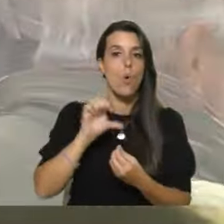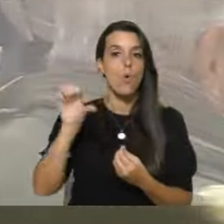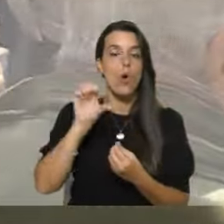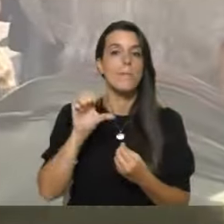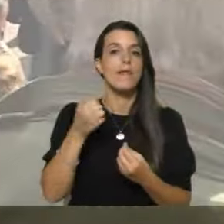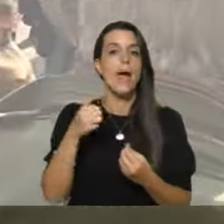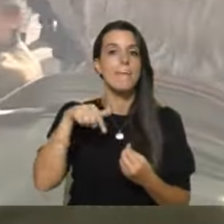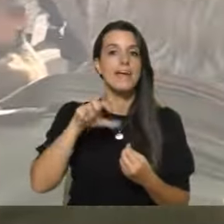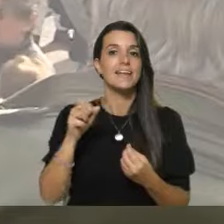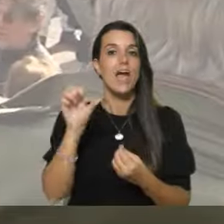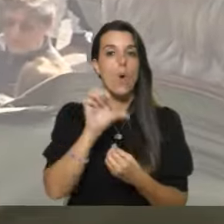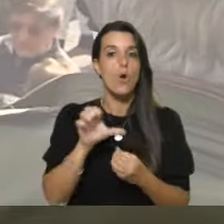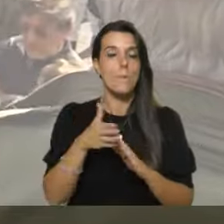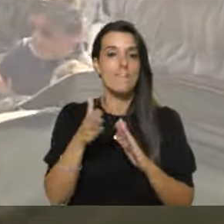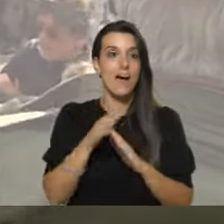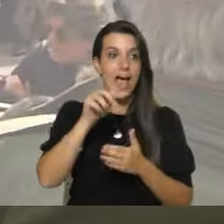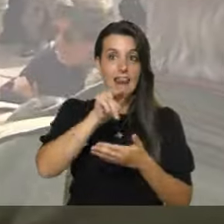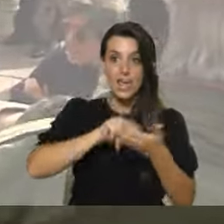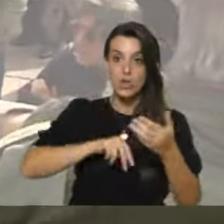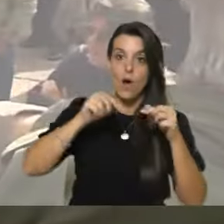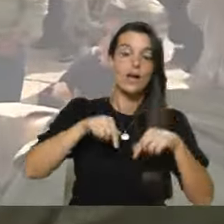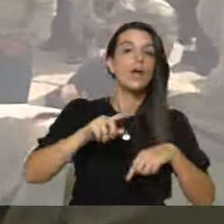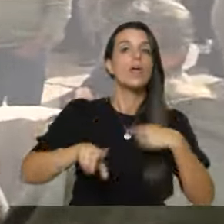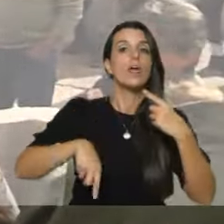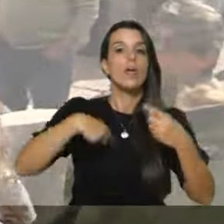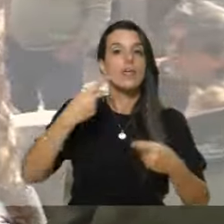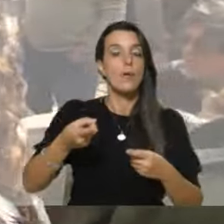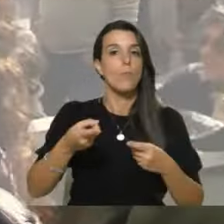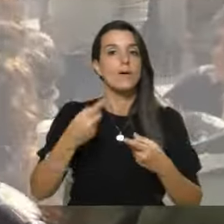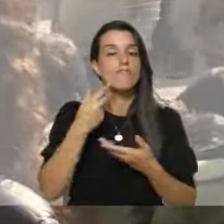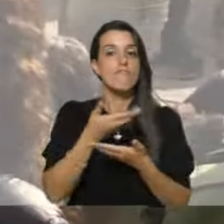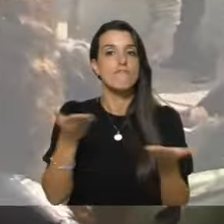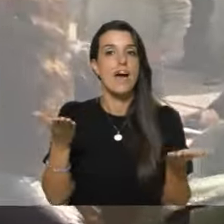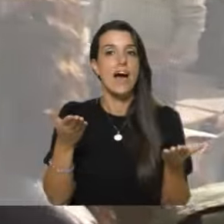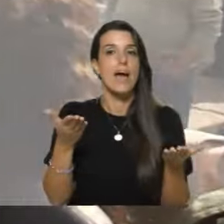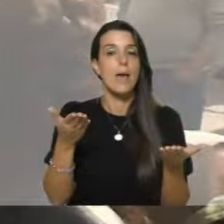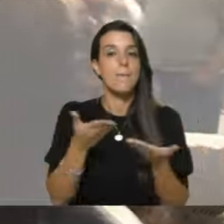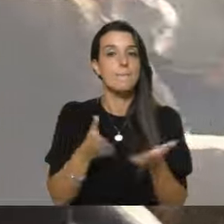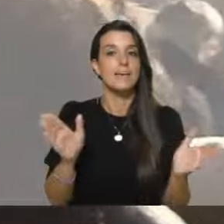Sanjurjo desde Europa, que va a ser leído acá, y posteriormente a esa lectura es que parte entonces el cortejo fúnebre.